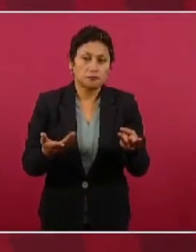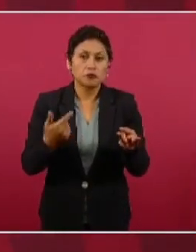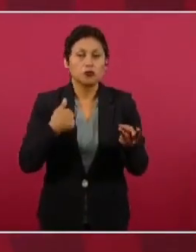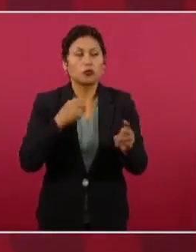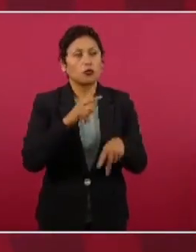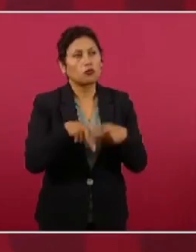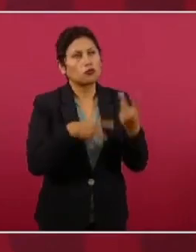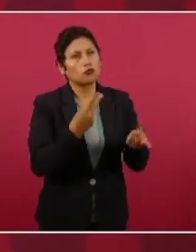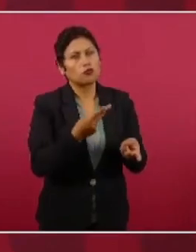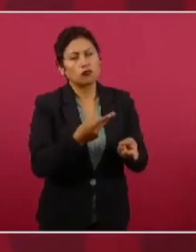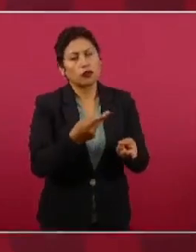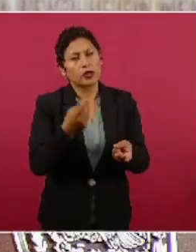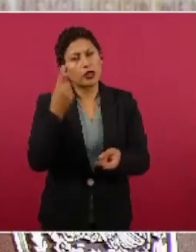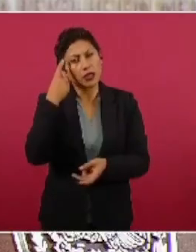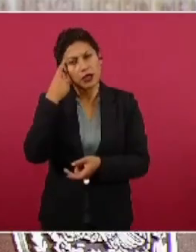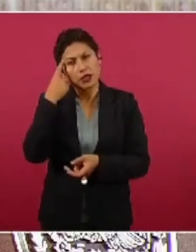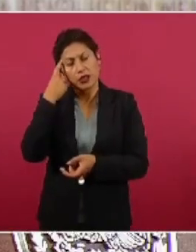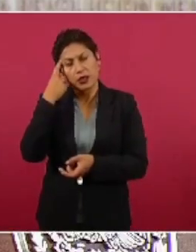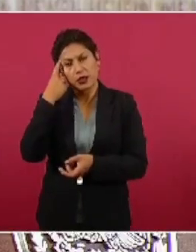en